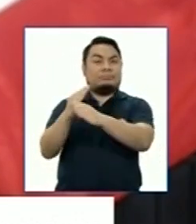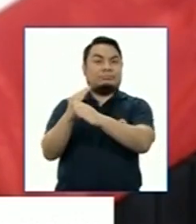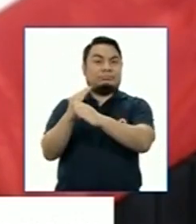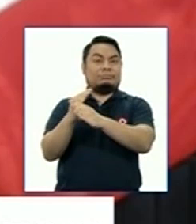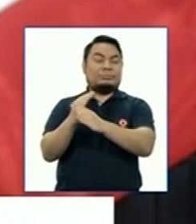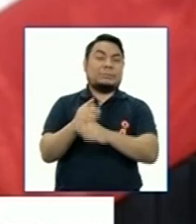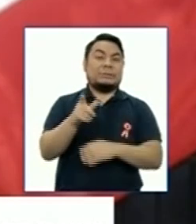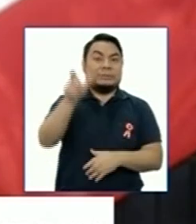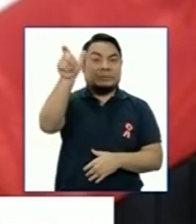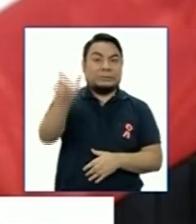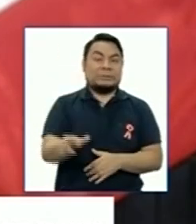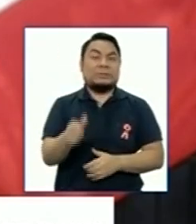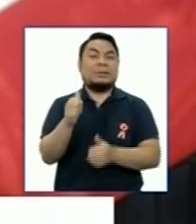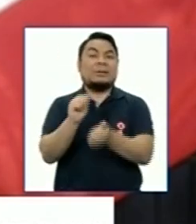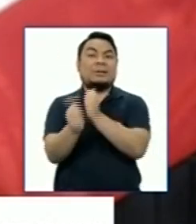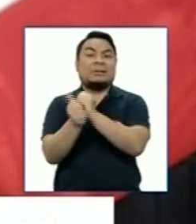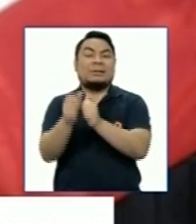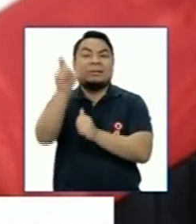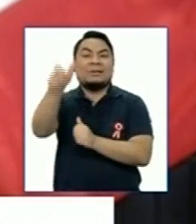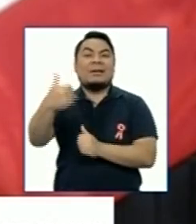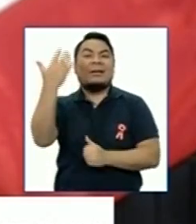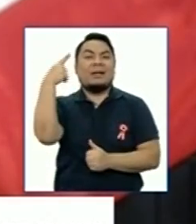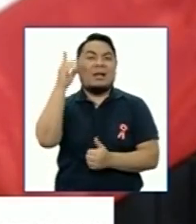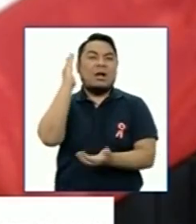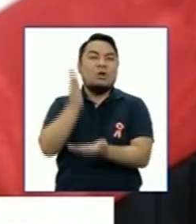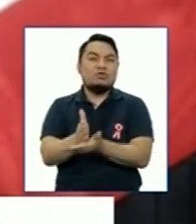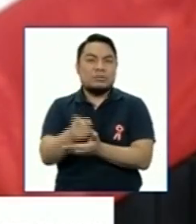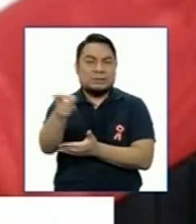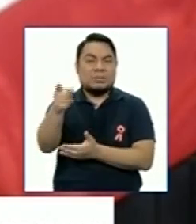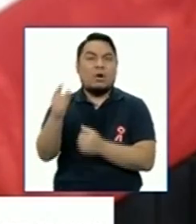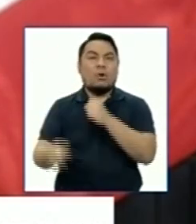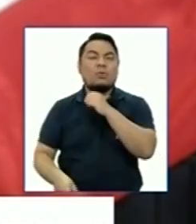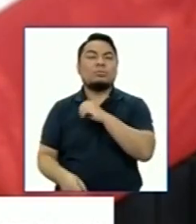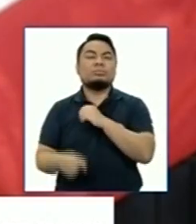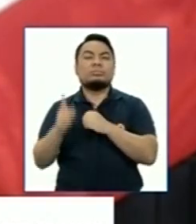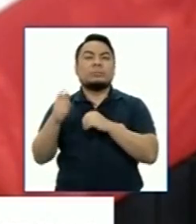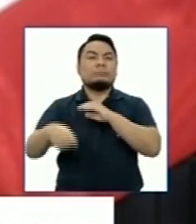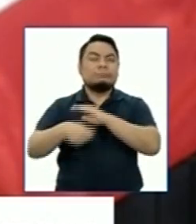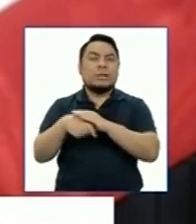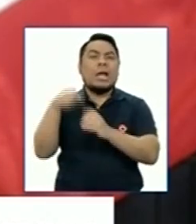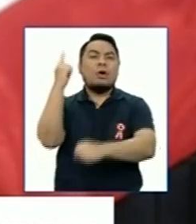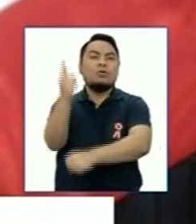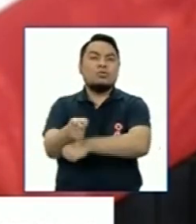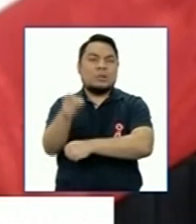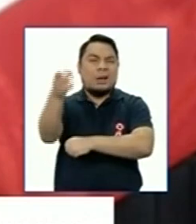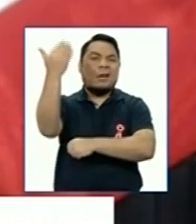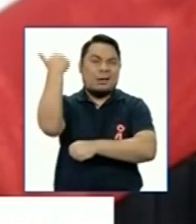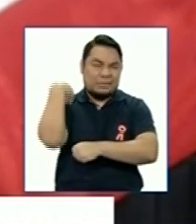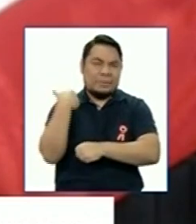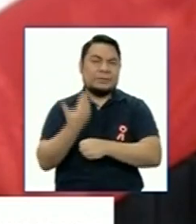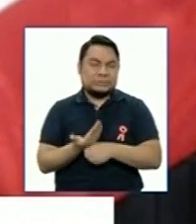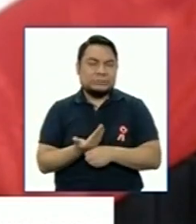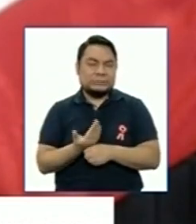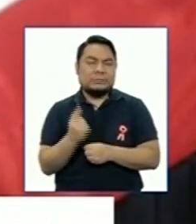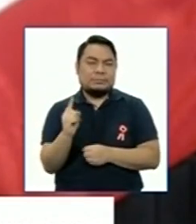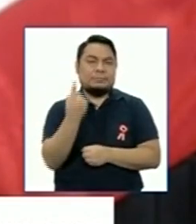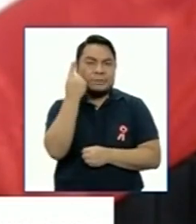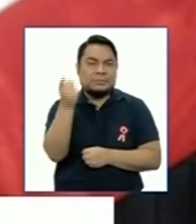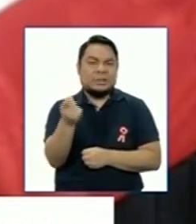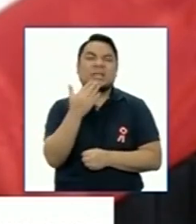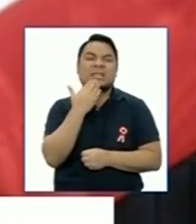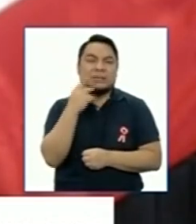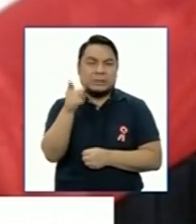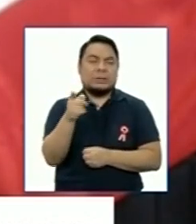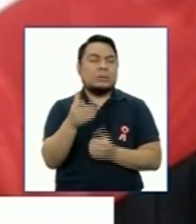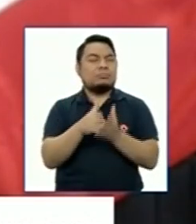frase que resulta un poco imposible de entender o por aquí voy a poner a mi criterio en todo caso y es que